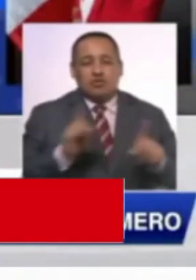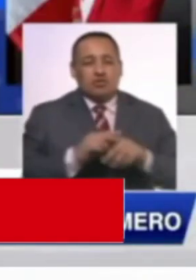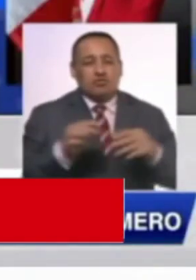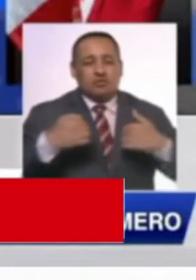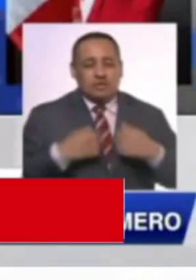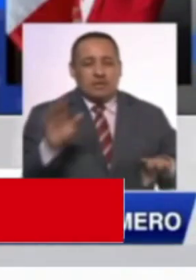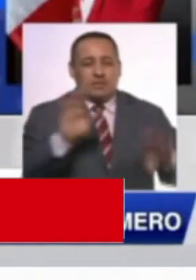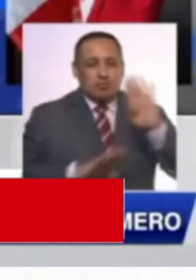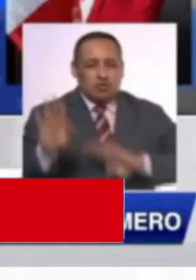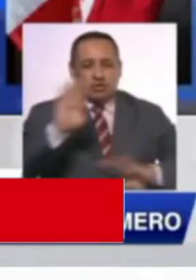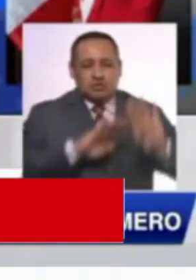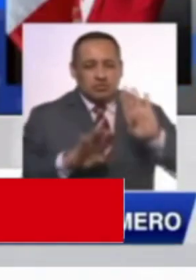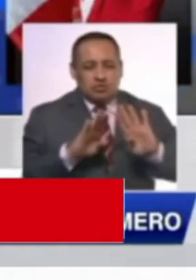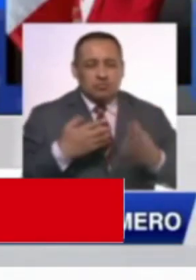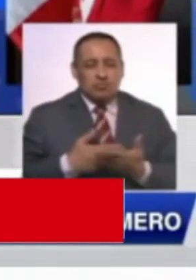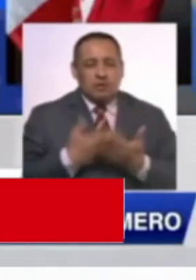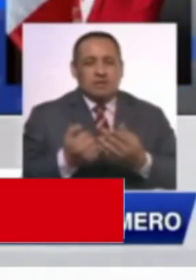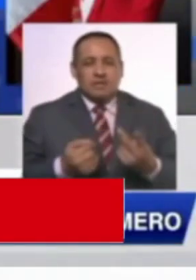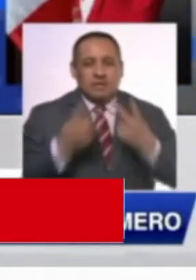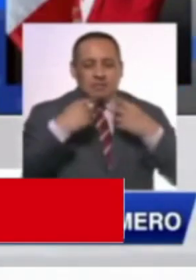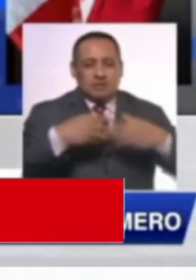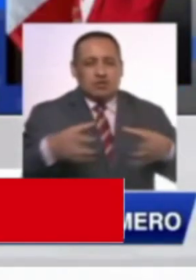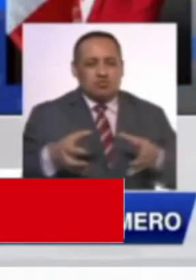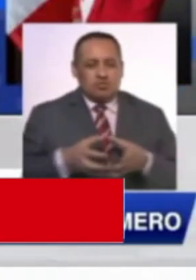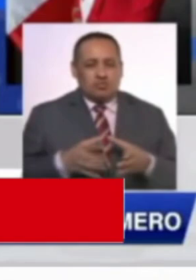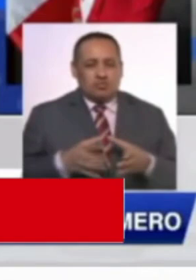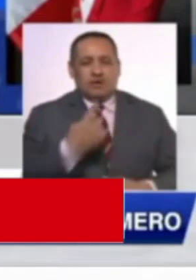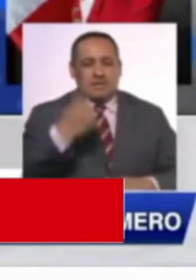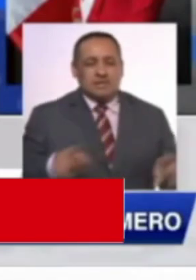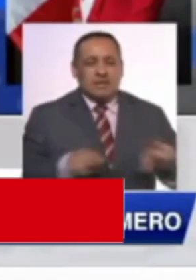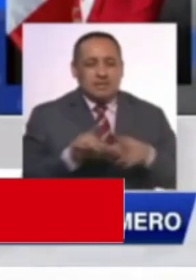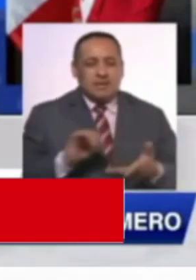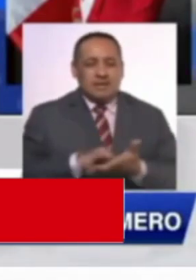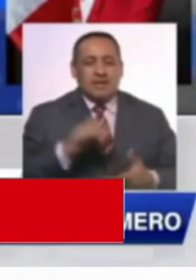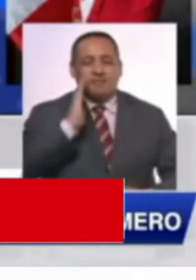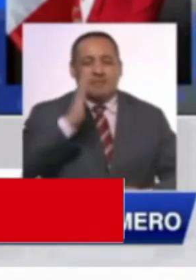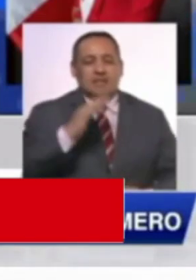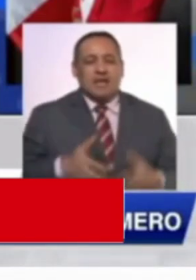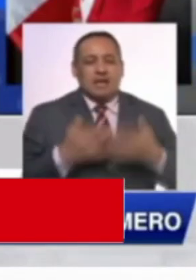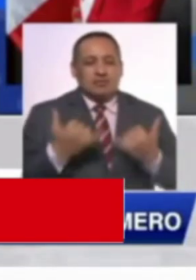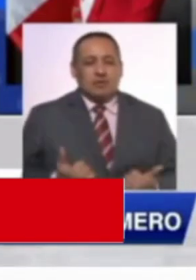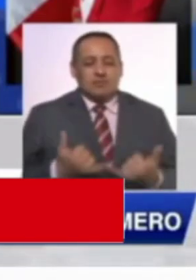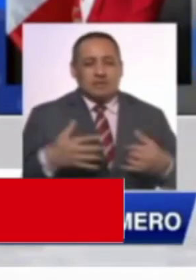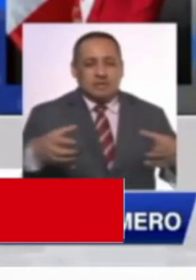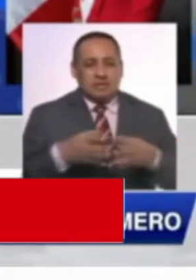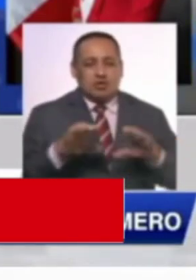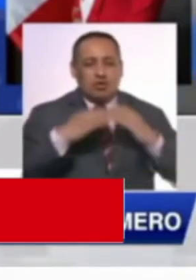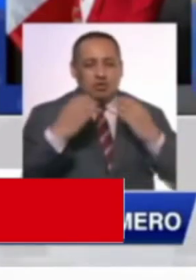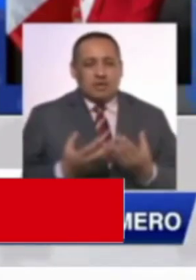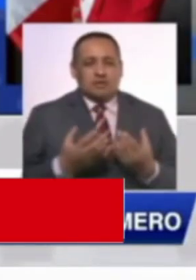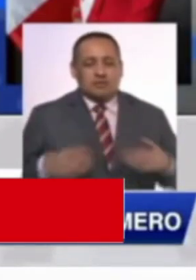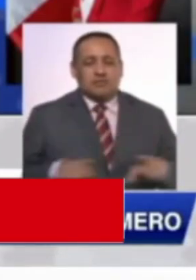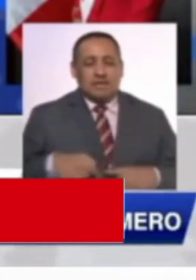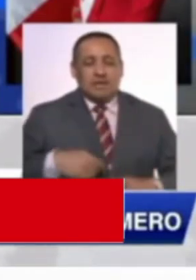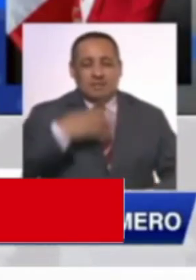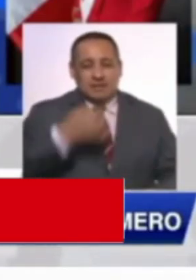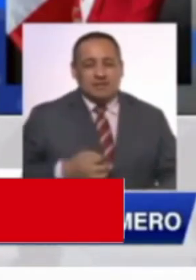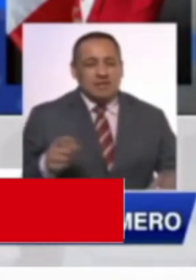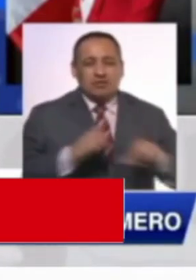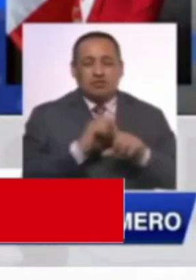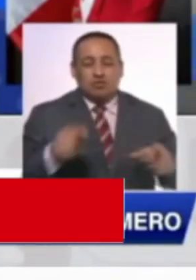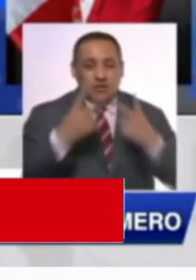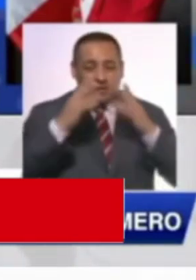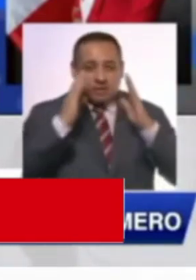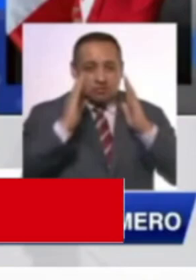con el blindaje encubridor del fujifascismo que domina actualmente este congreso en verdad no